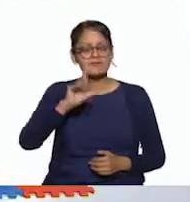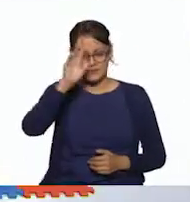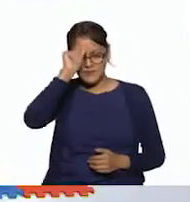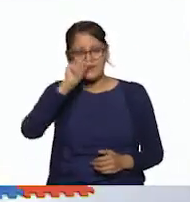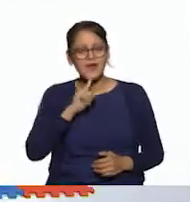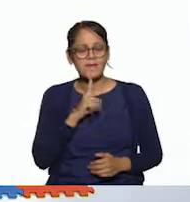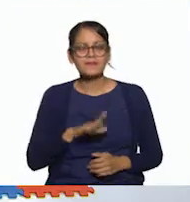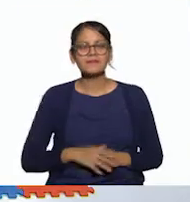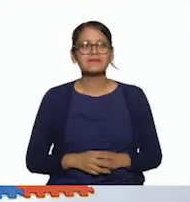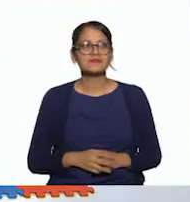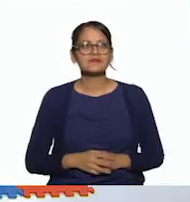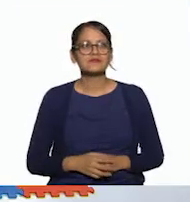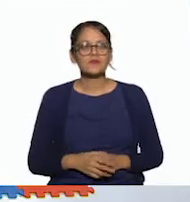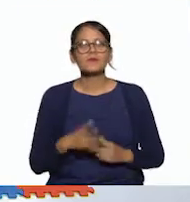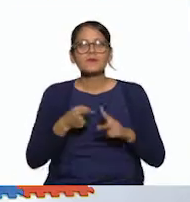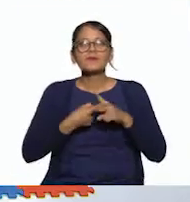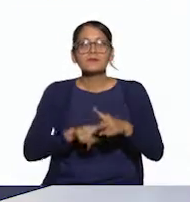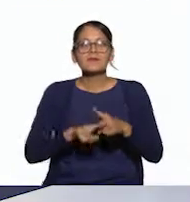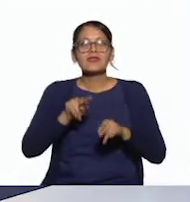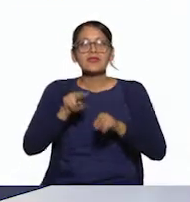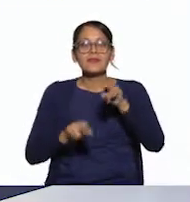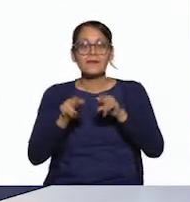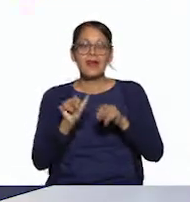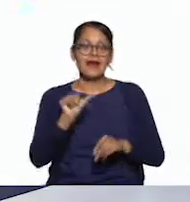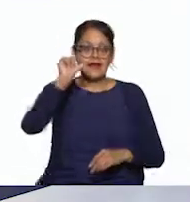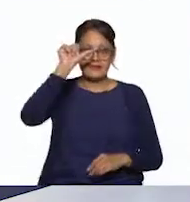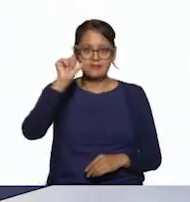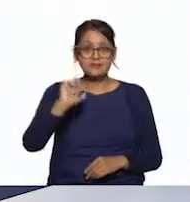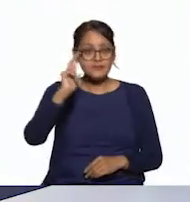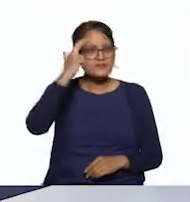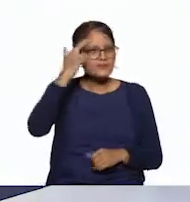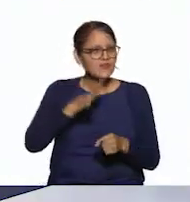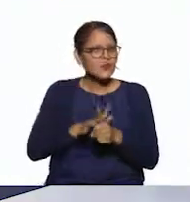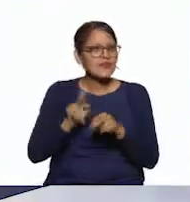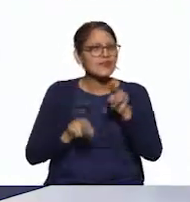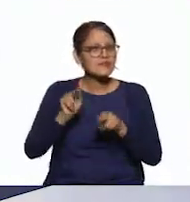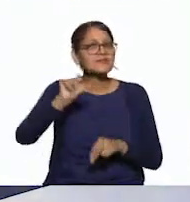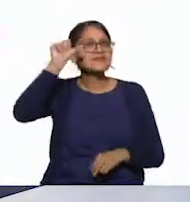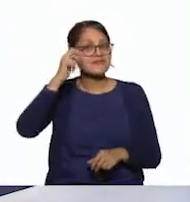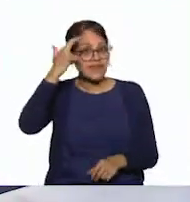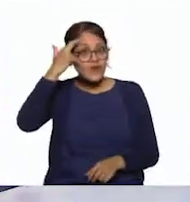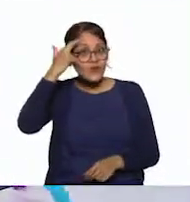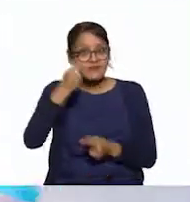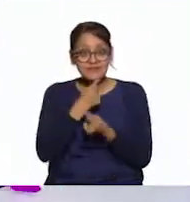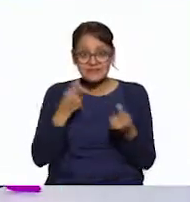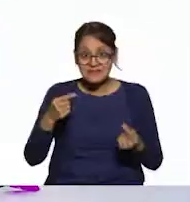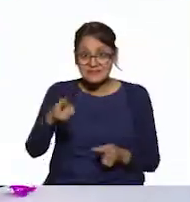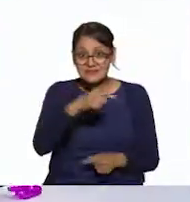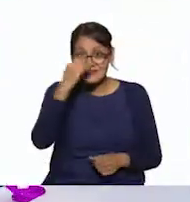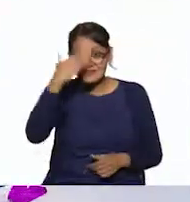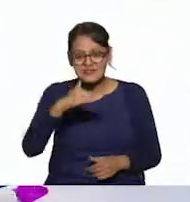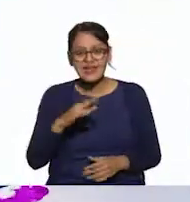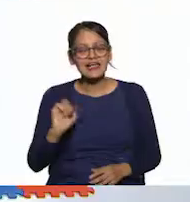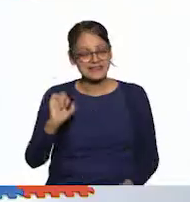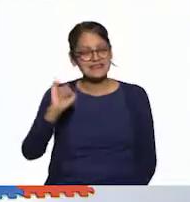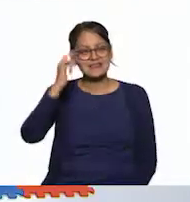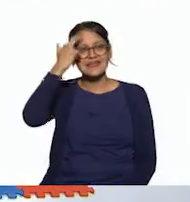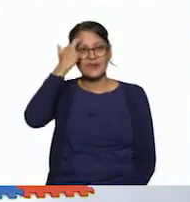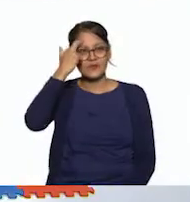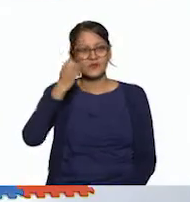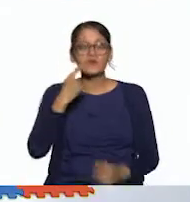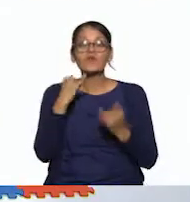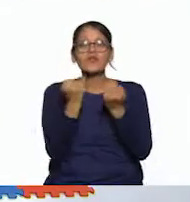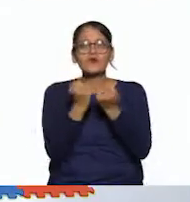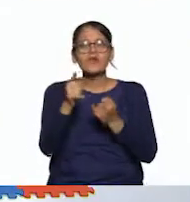bueno, bien, me late. Vamos a empezar con el nivel alto. Uh-huh. ¿Se acuerdan cuál es el nivel alto, niñas, niños? Acá arriba, acá arriba. ¿Sí se acuerdan?